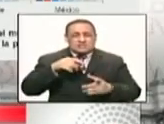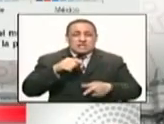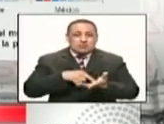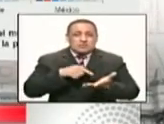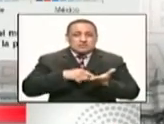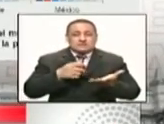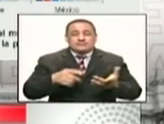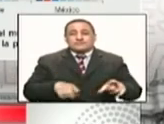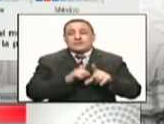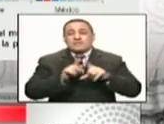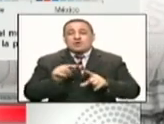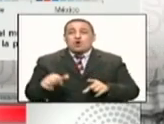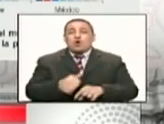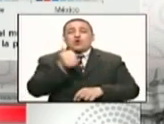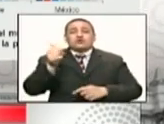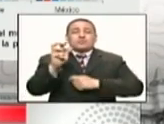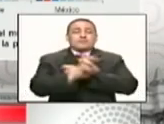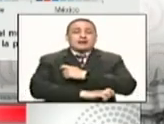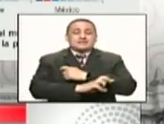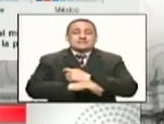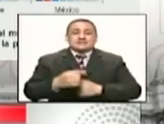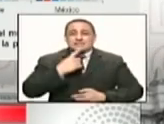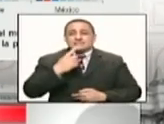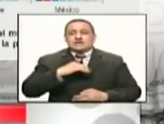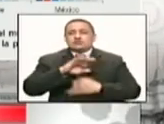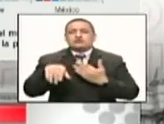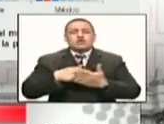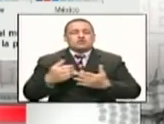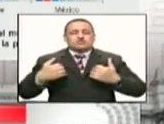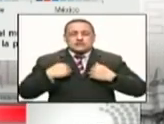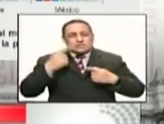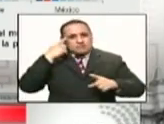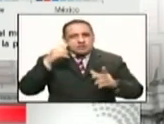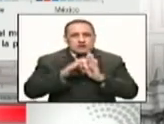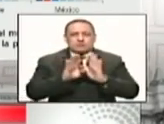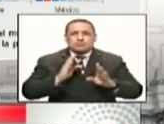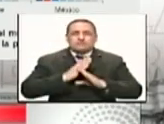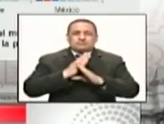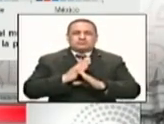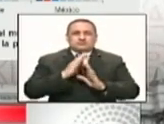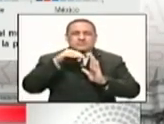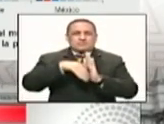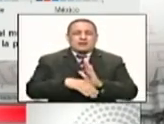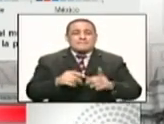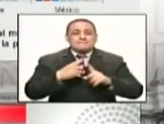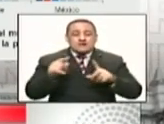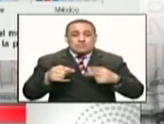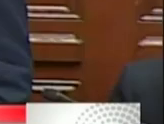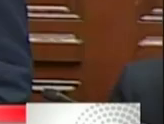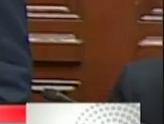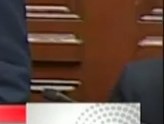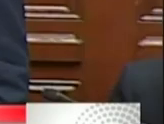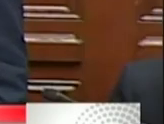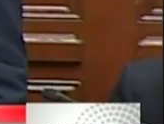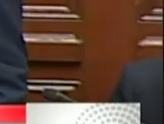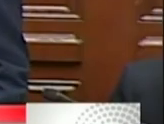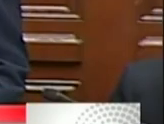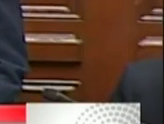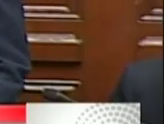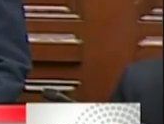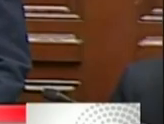0.3% de la población electoral con firmas comprobadas por la autoridad electoral. Pero esto es nada más que para